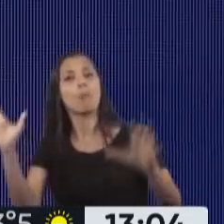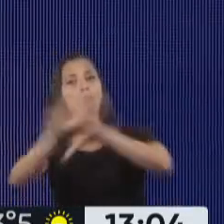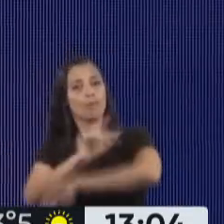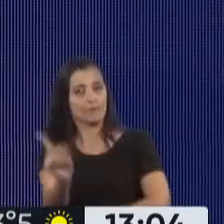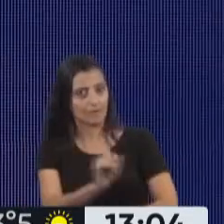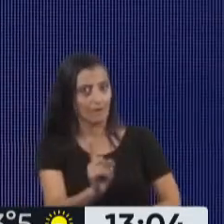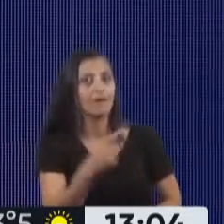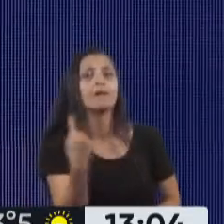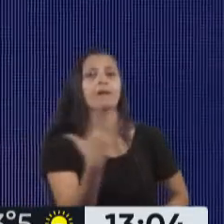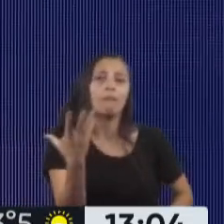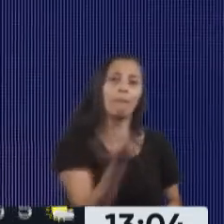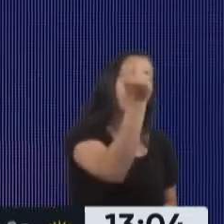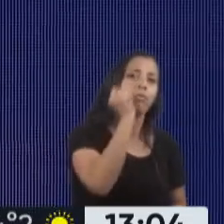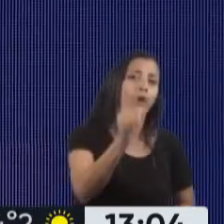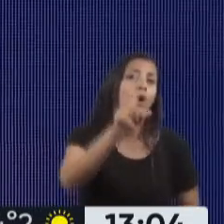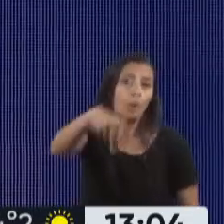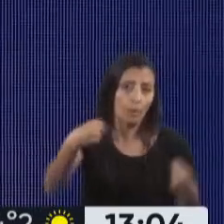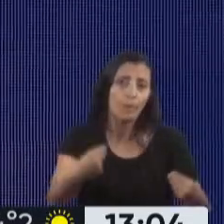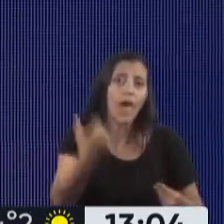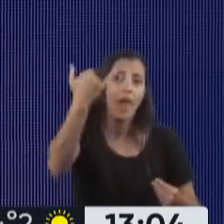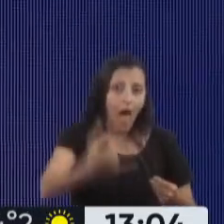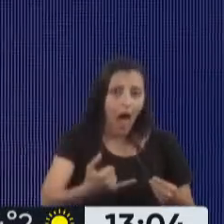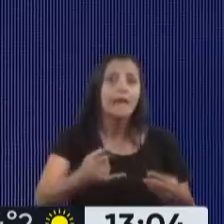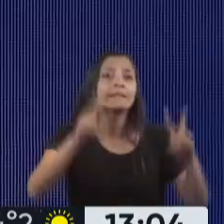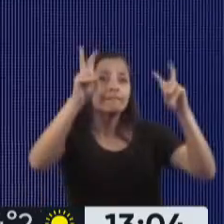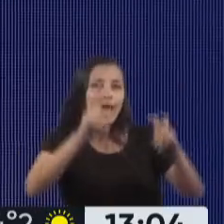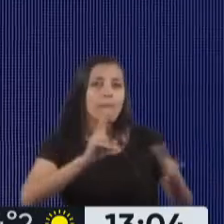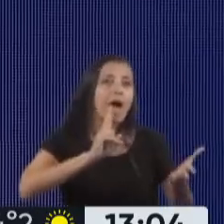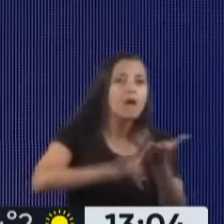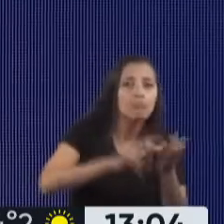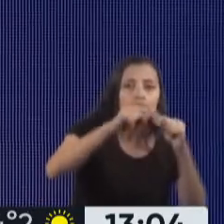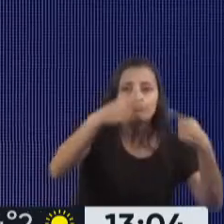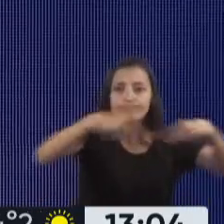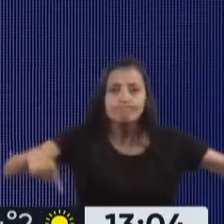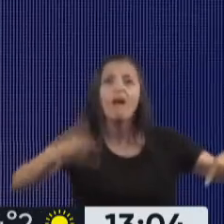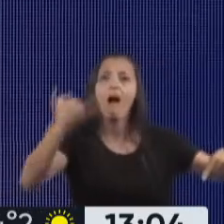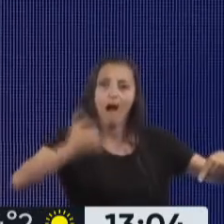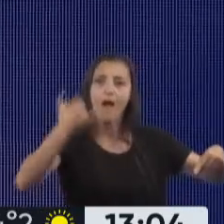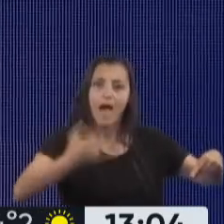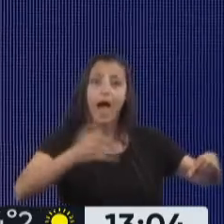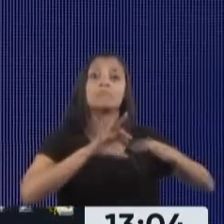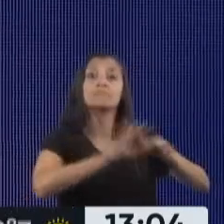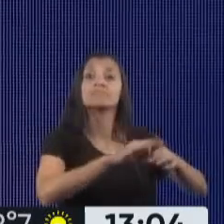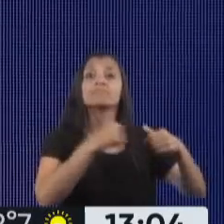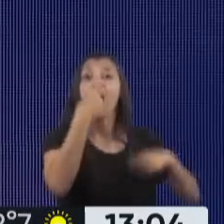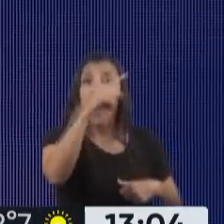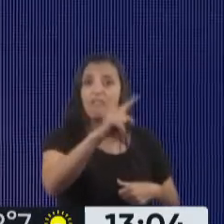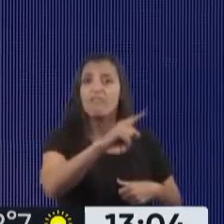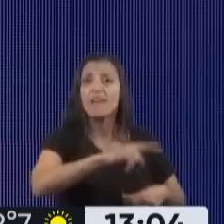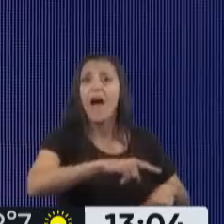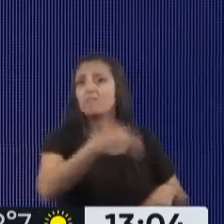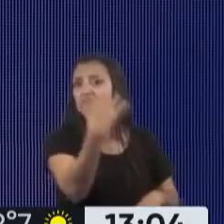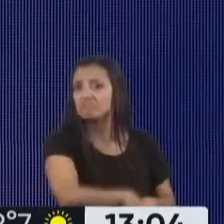haberlo logrado en base a tener su solvencia fiscal es un logro y muy lejos que lamentar.